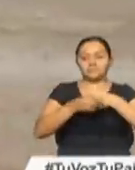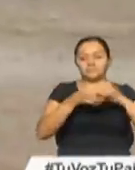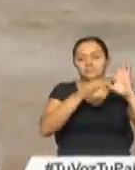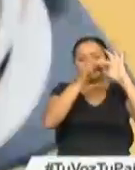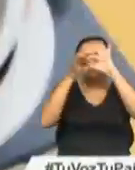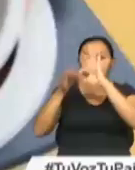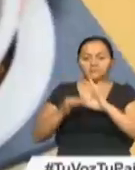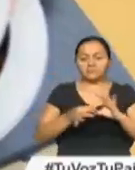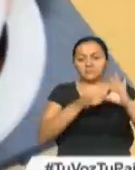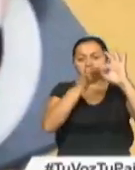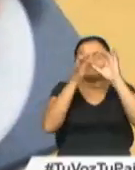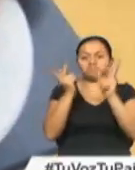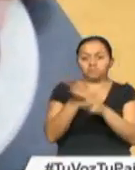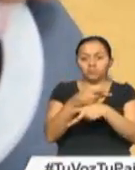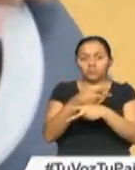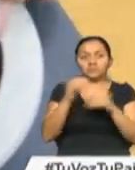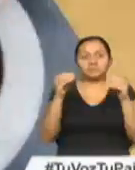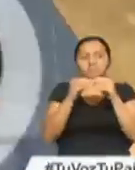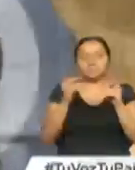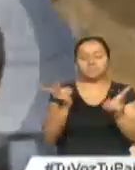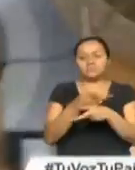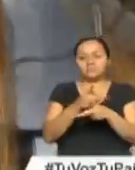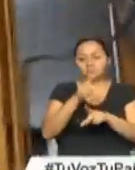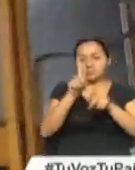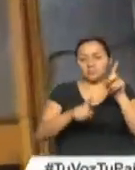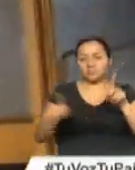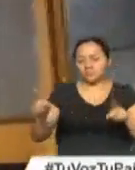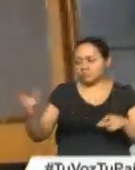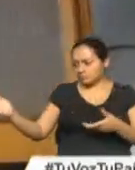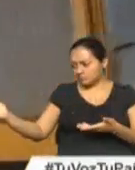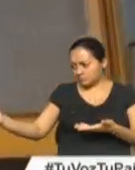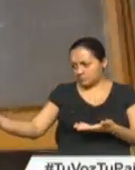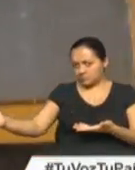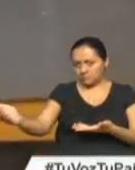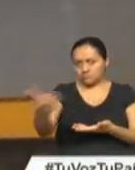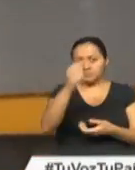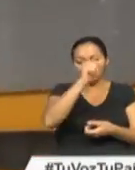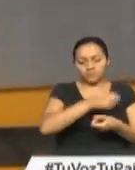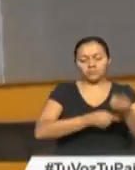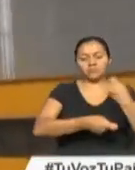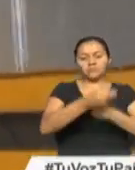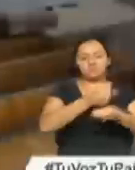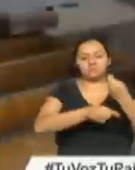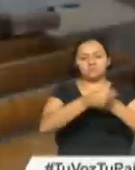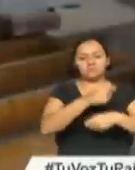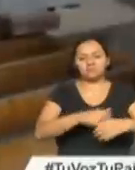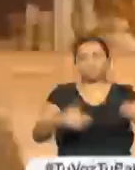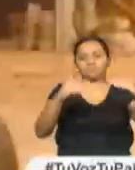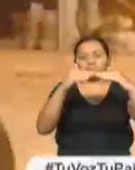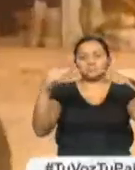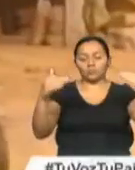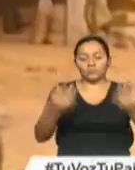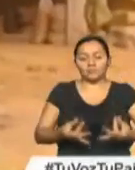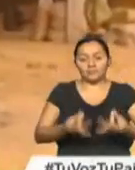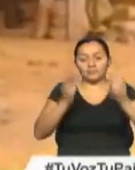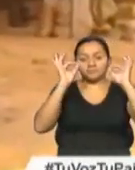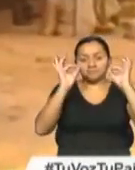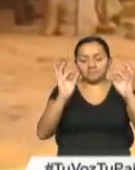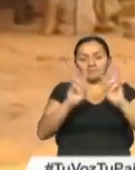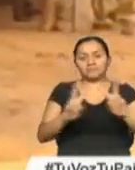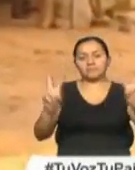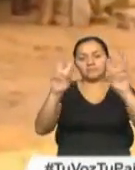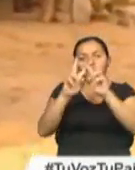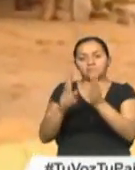cumpliendo la función de reunir la producción de los pequeños productores para que puedan competir en cantidad y calidad, de manera que